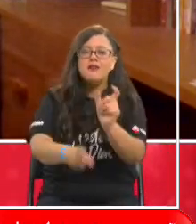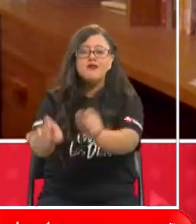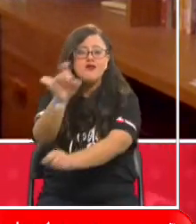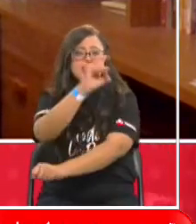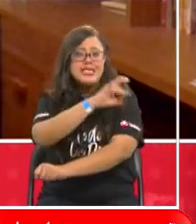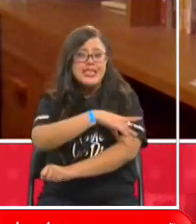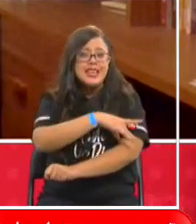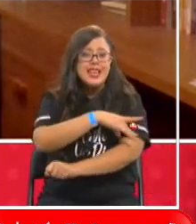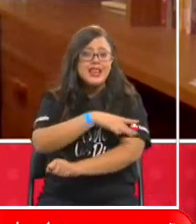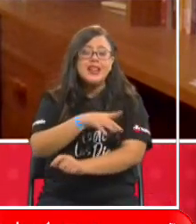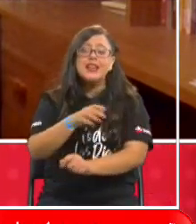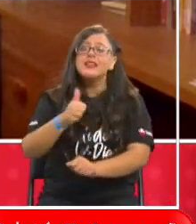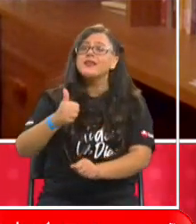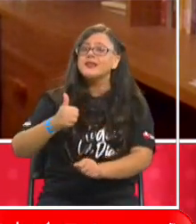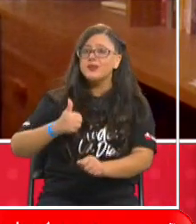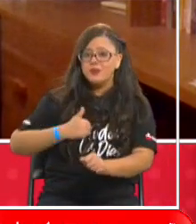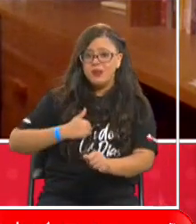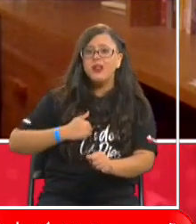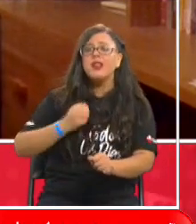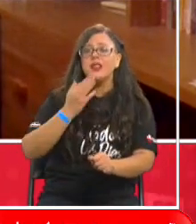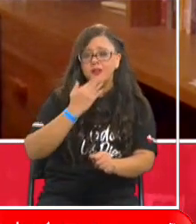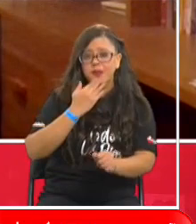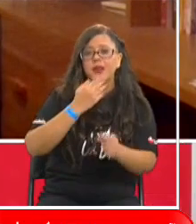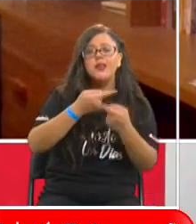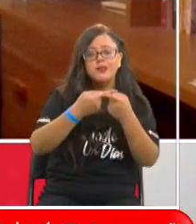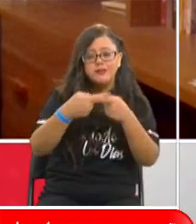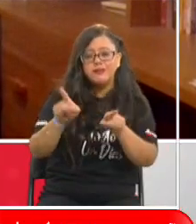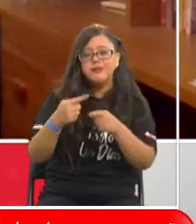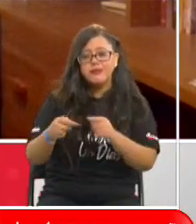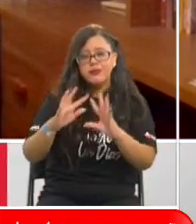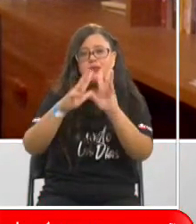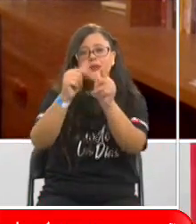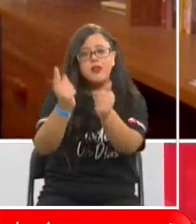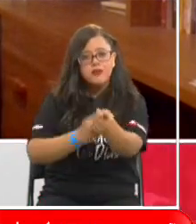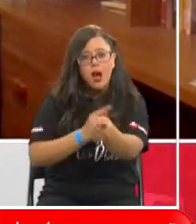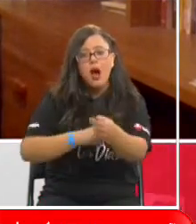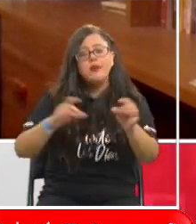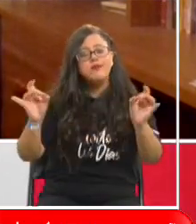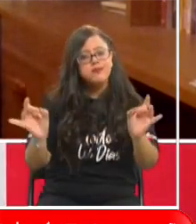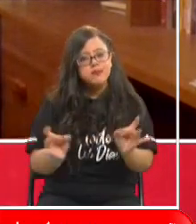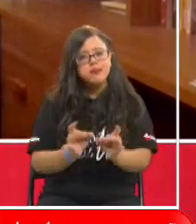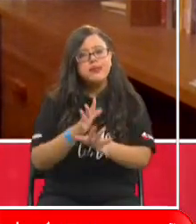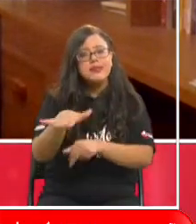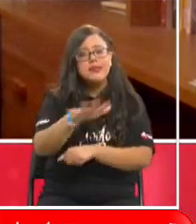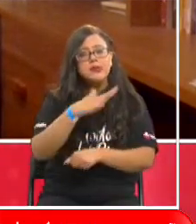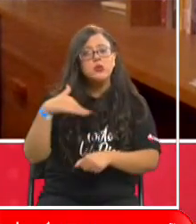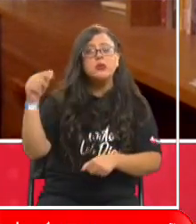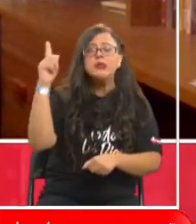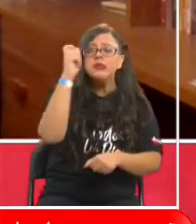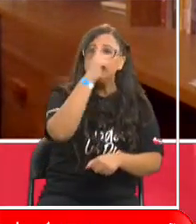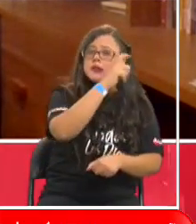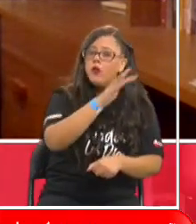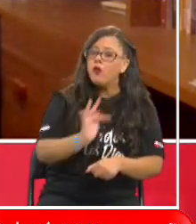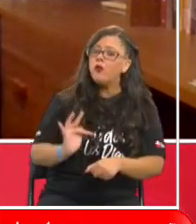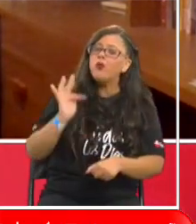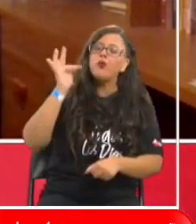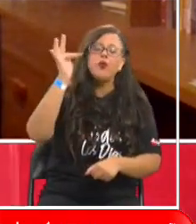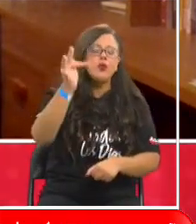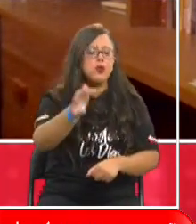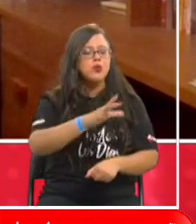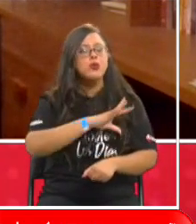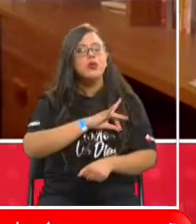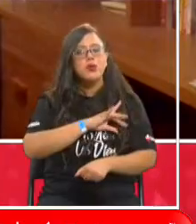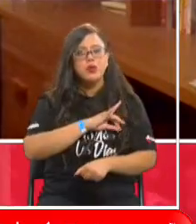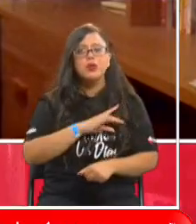a tener que cumplir con muchas otras familias. Vamos a vivir momentos muy difíciles y momentos muy